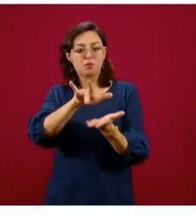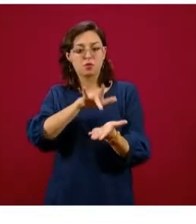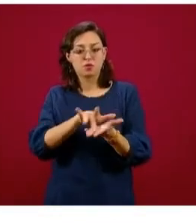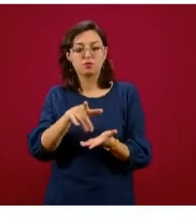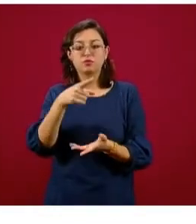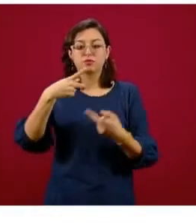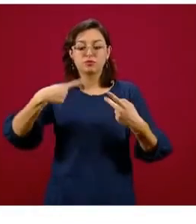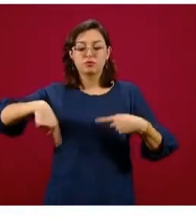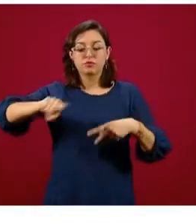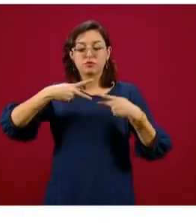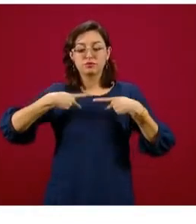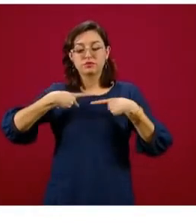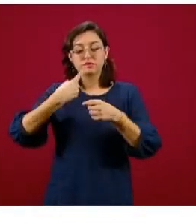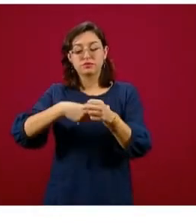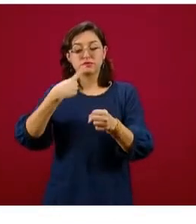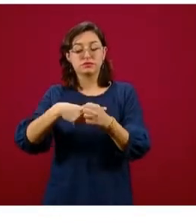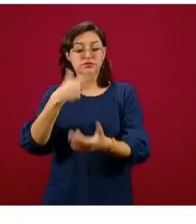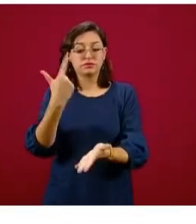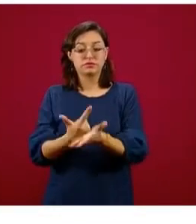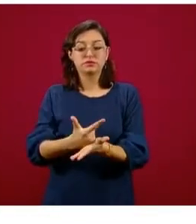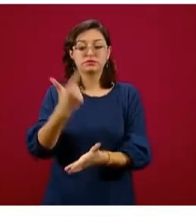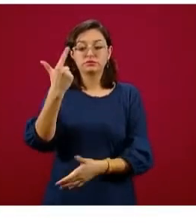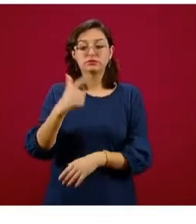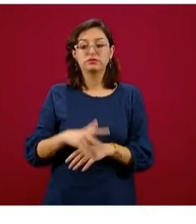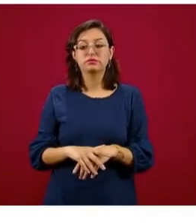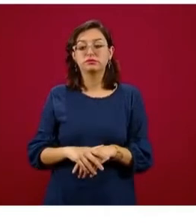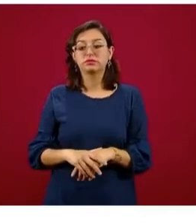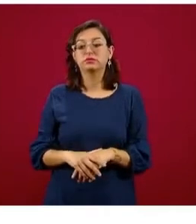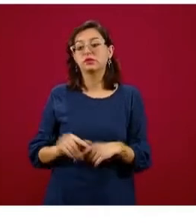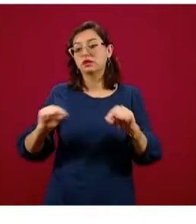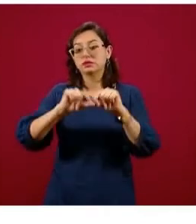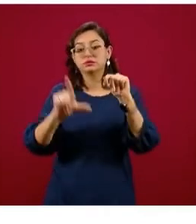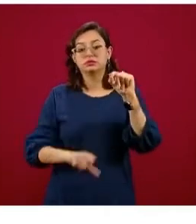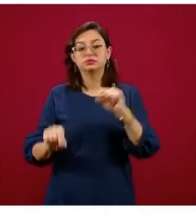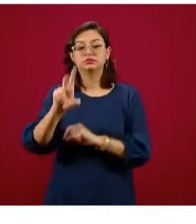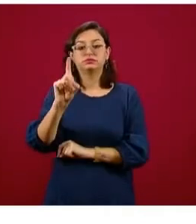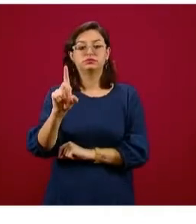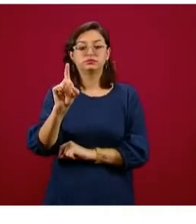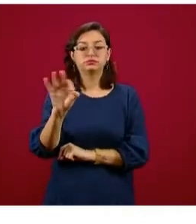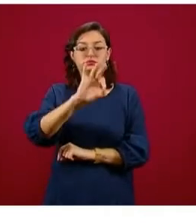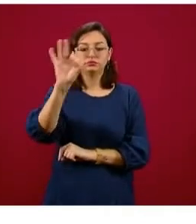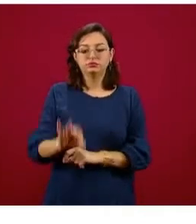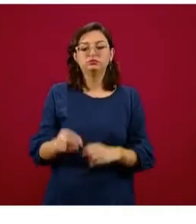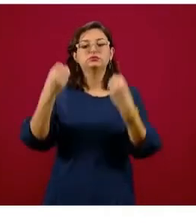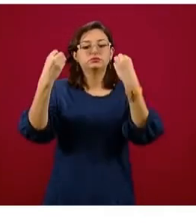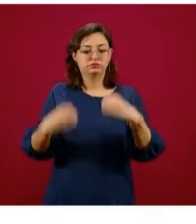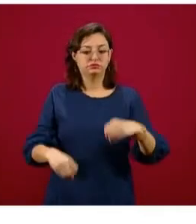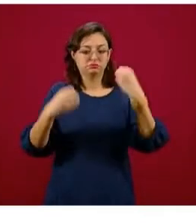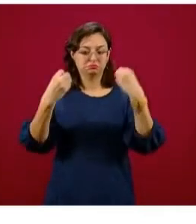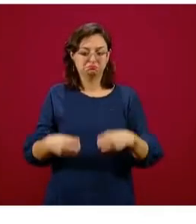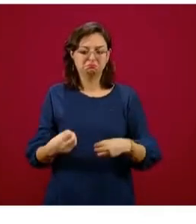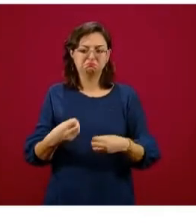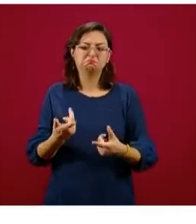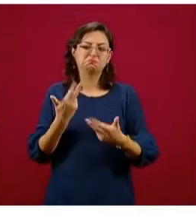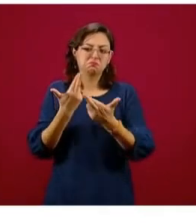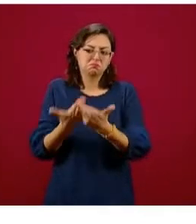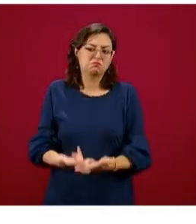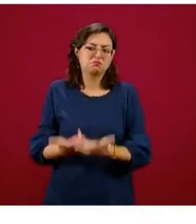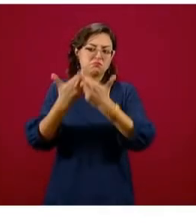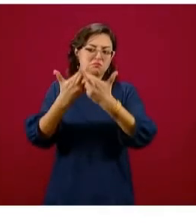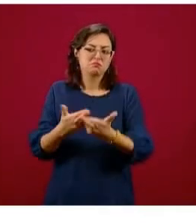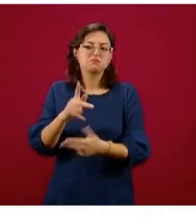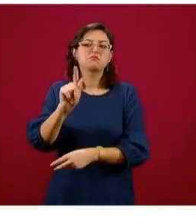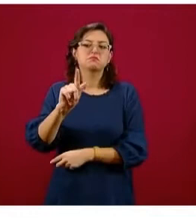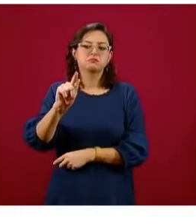pacientes críticos. 30% es la ocupación a nivel nacional, con todavía una buena disponibilidad a nivel